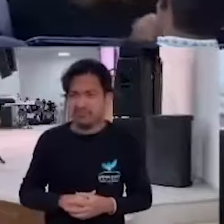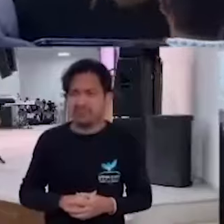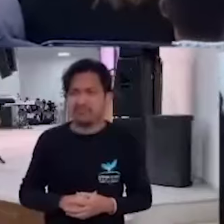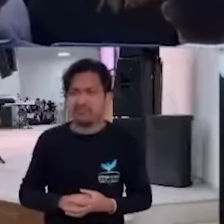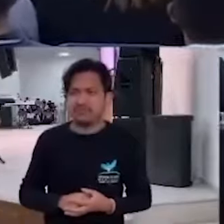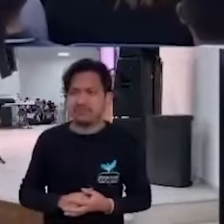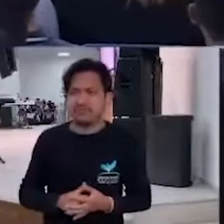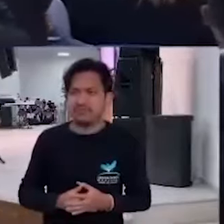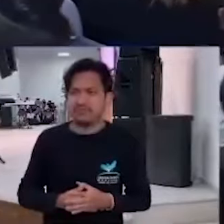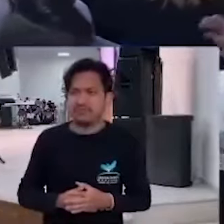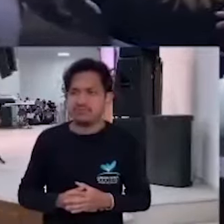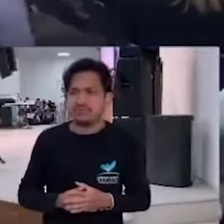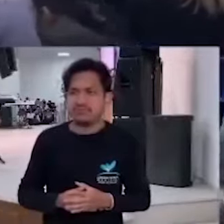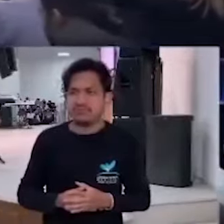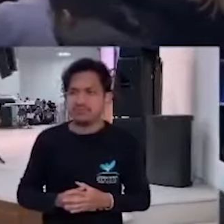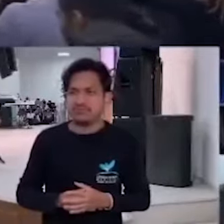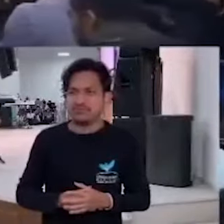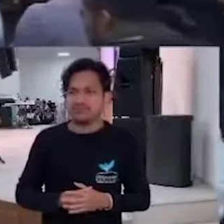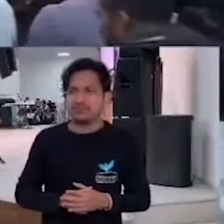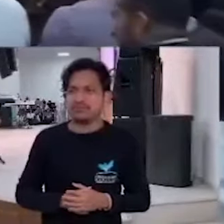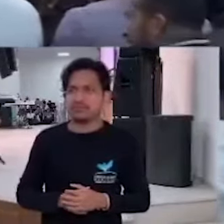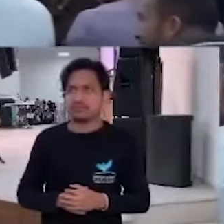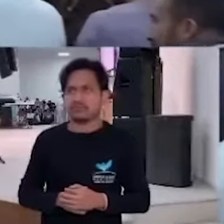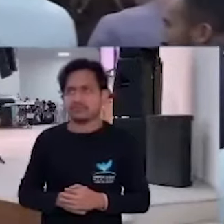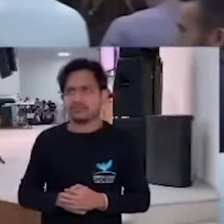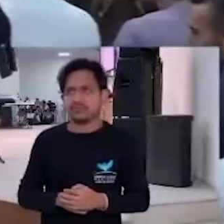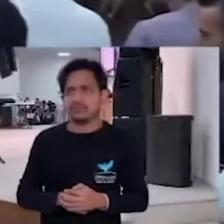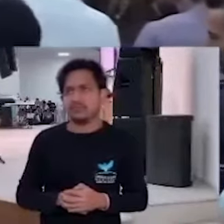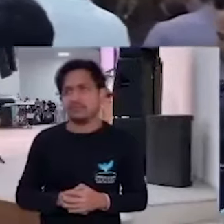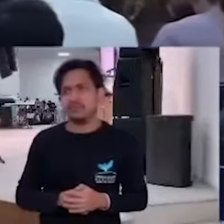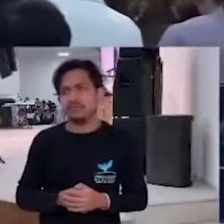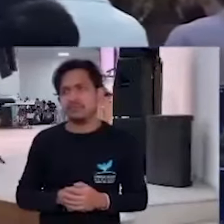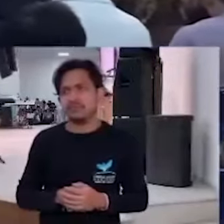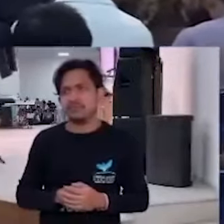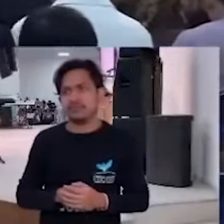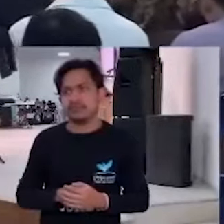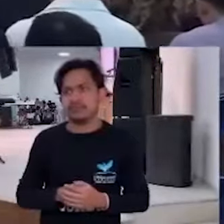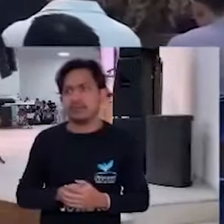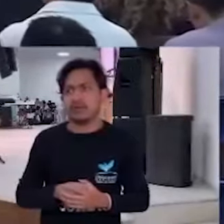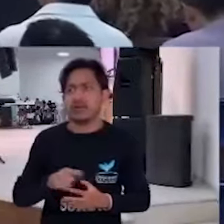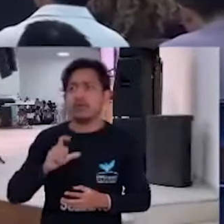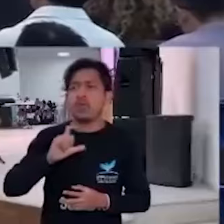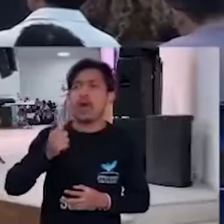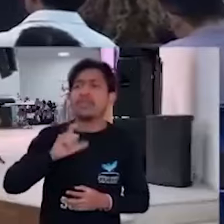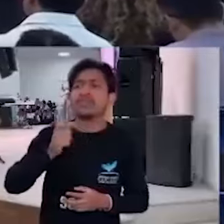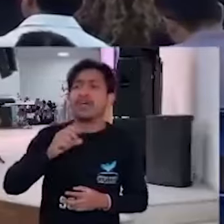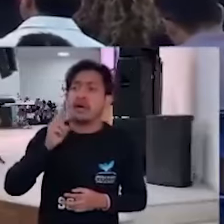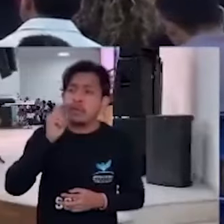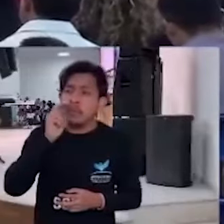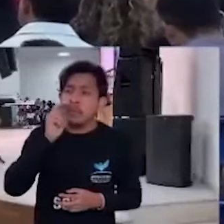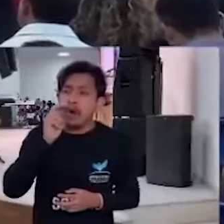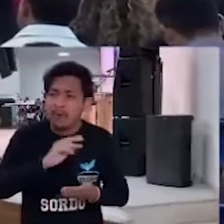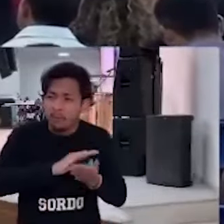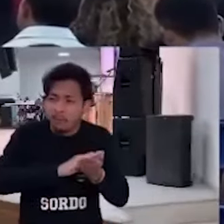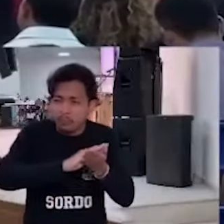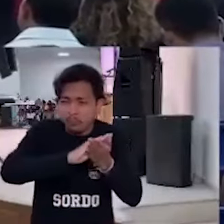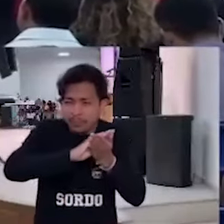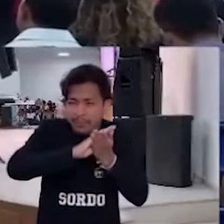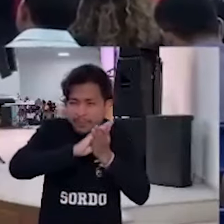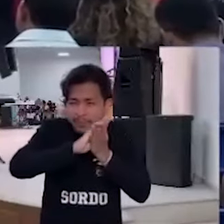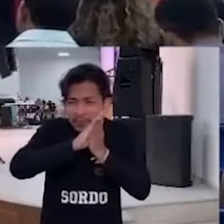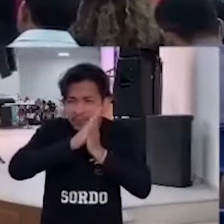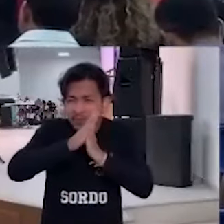Y cuando empezamos a ver ese tipo de cambios, probablemente hay algo detrás de esa